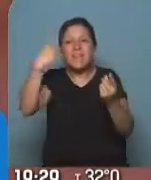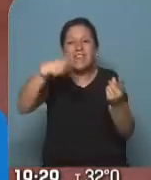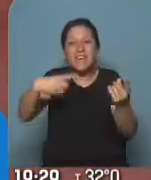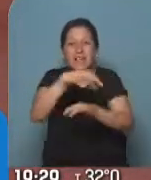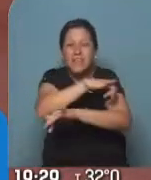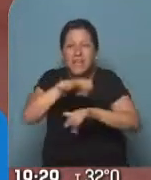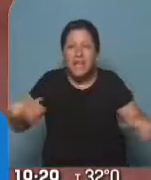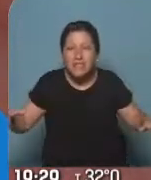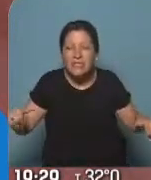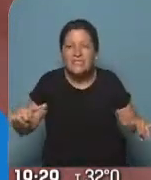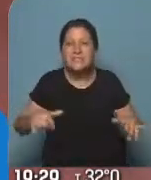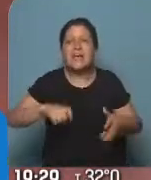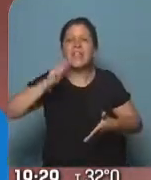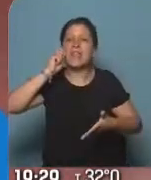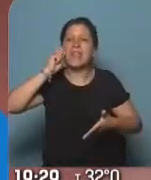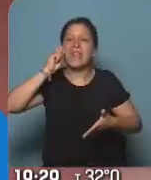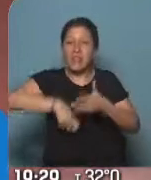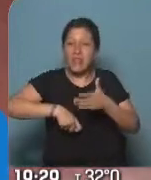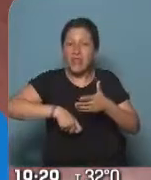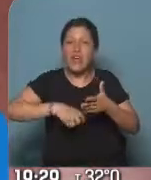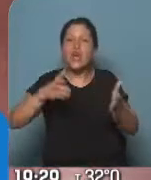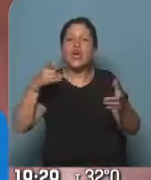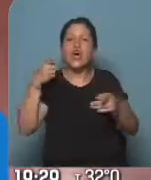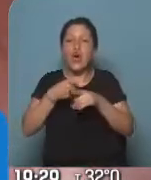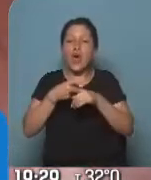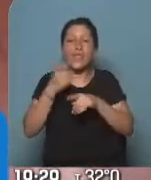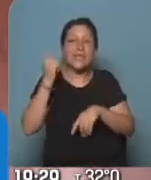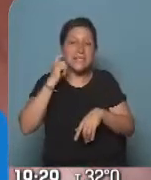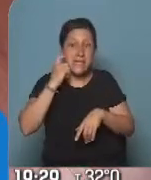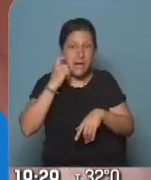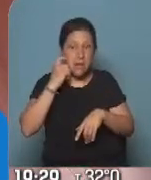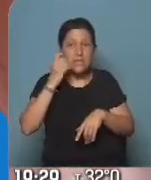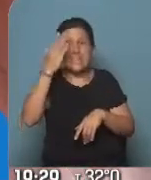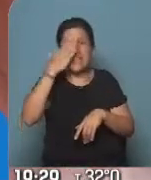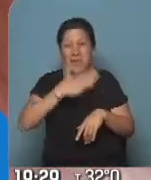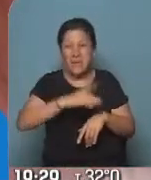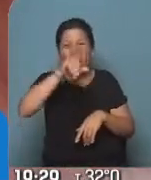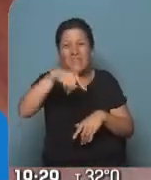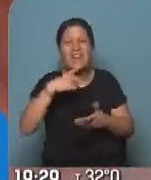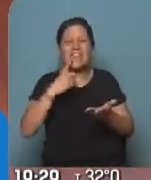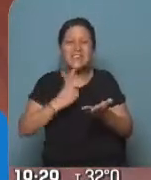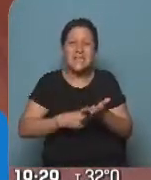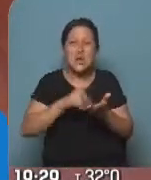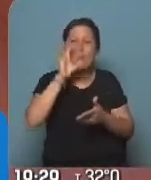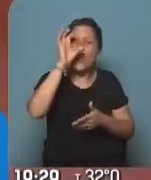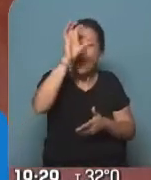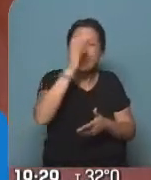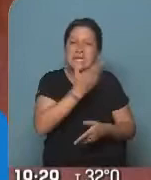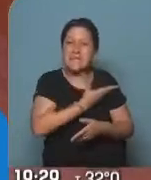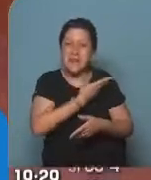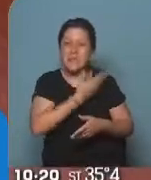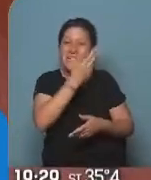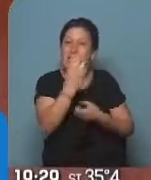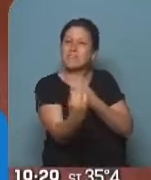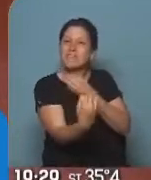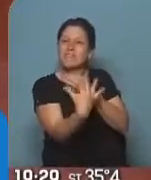San Luis. Sabemos que detrás viene el fallo por Santa Fe, eso afecta a lo fiscal. Ayer